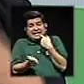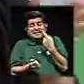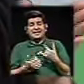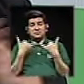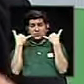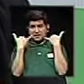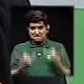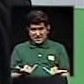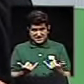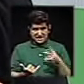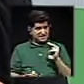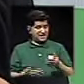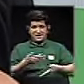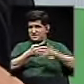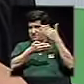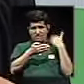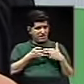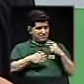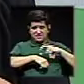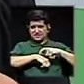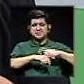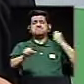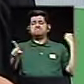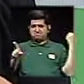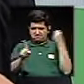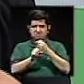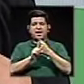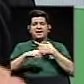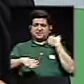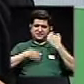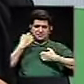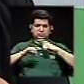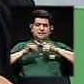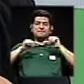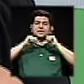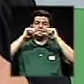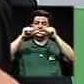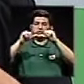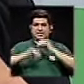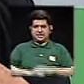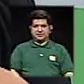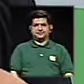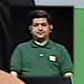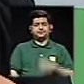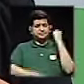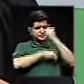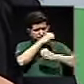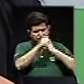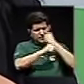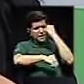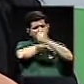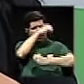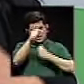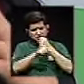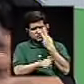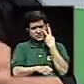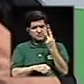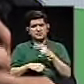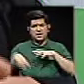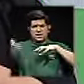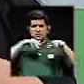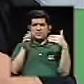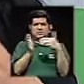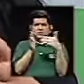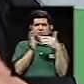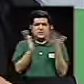como algo del pasado impacta los ánimos pero continúa con el pasar de los años se ve como los movimientos se vuelven una